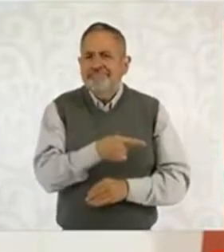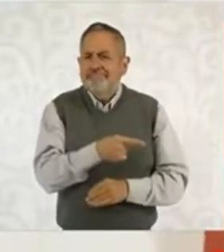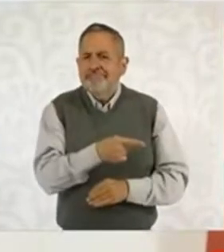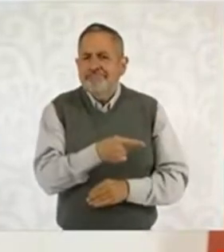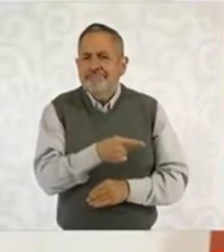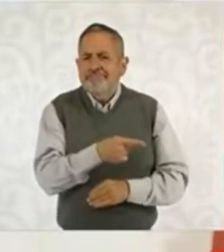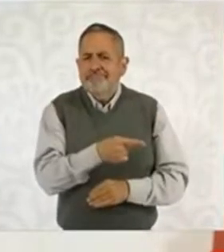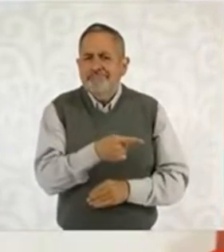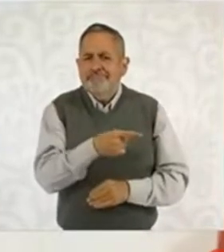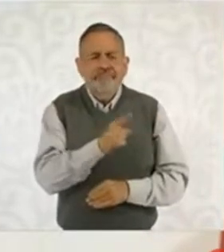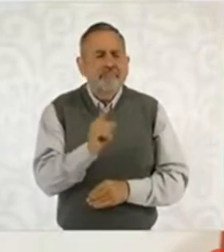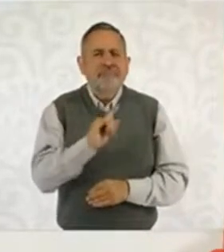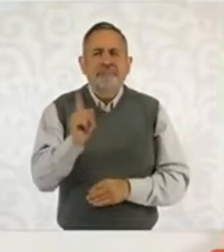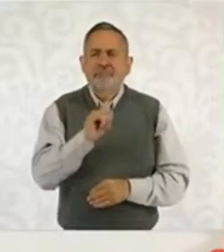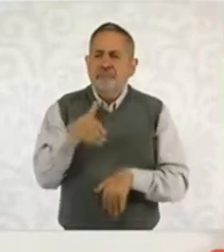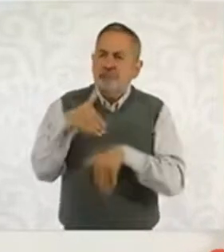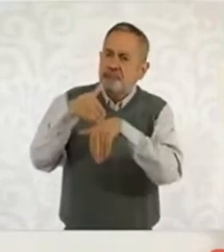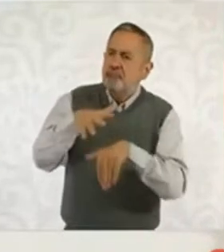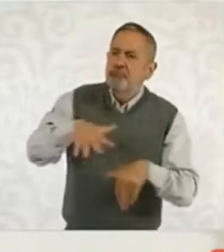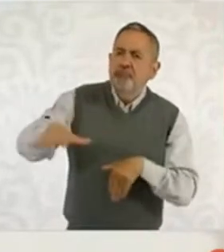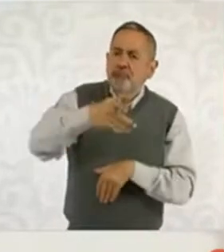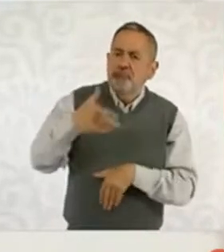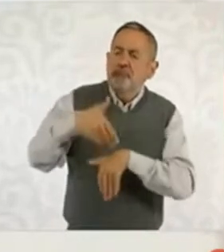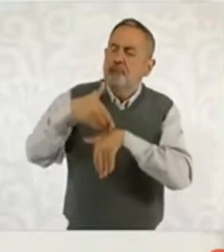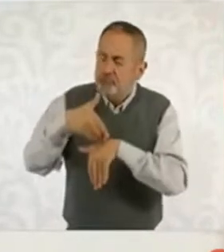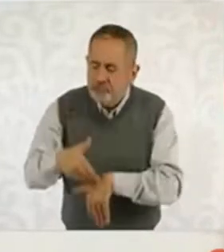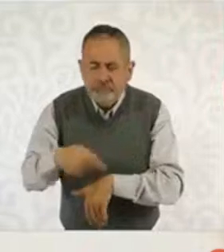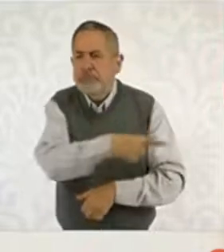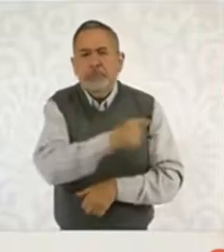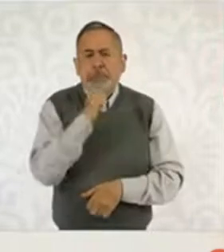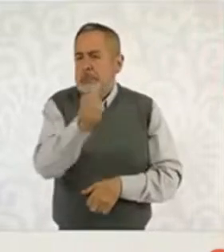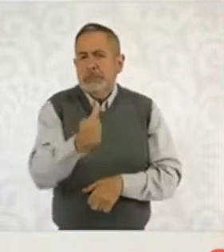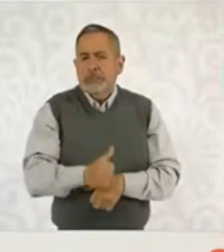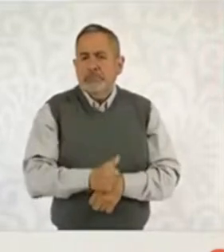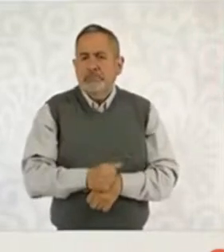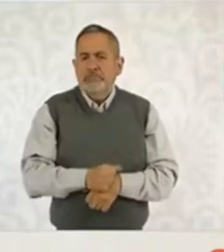que se cumpla la voluntad del pueblo, que finalmente eso es la democracia,